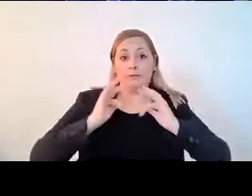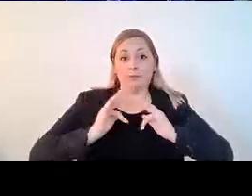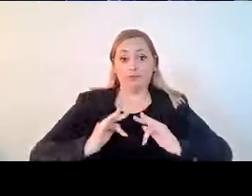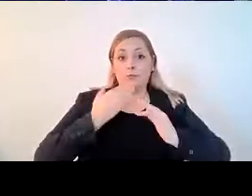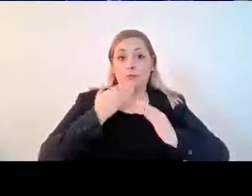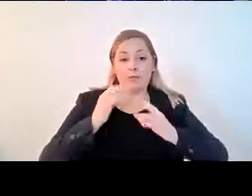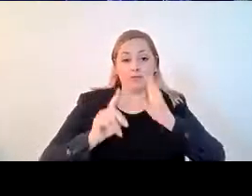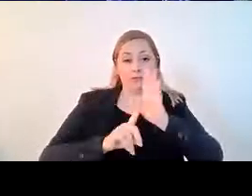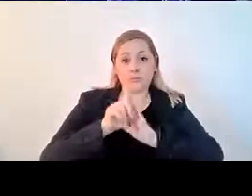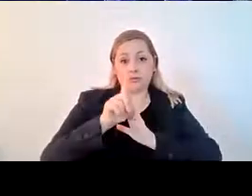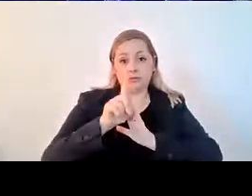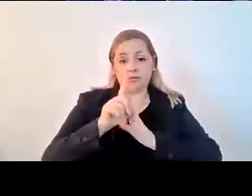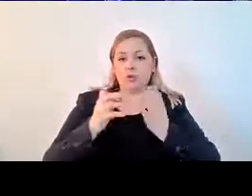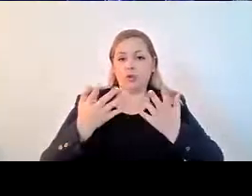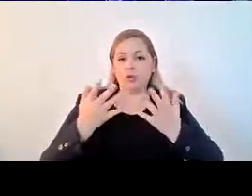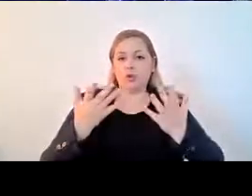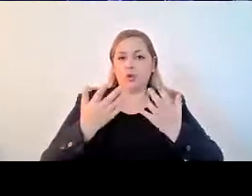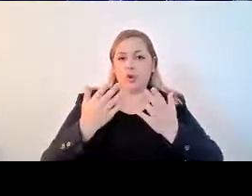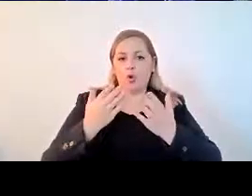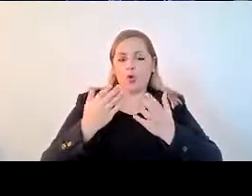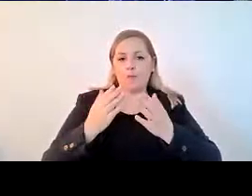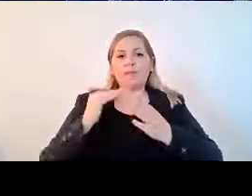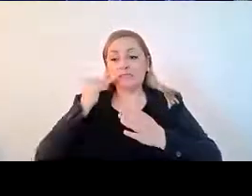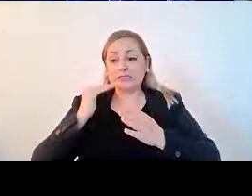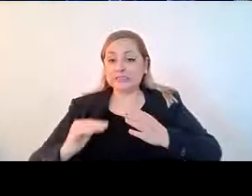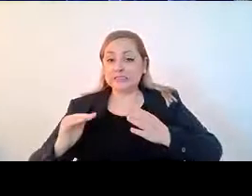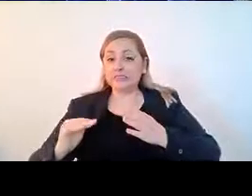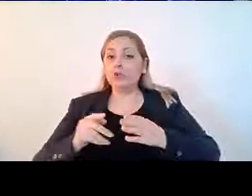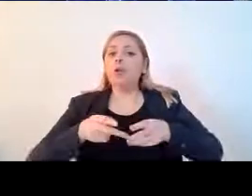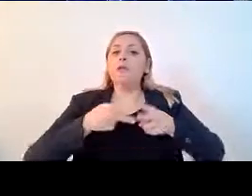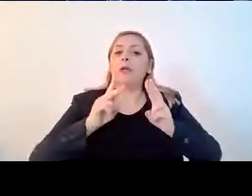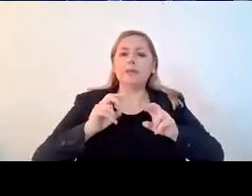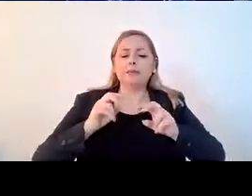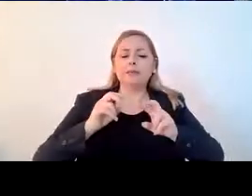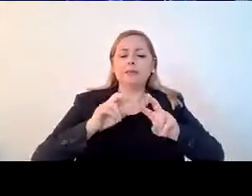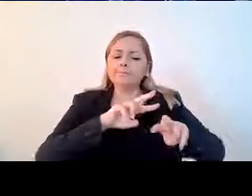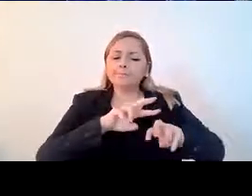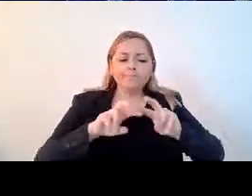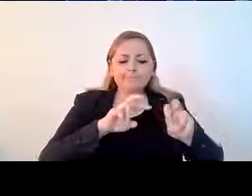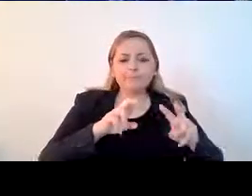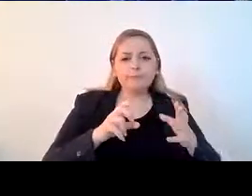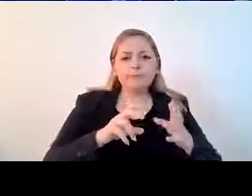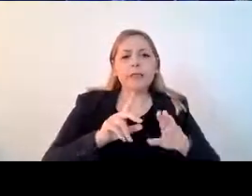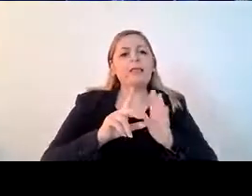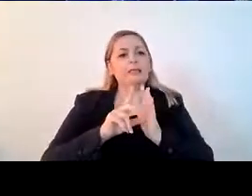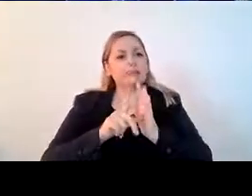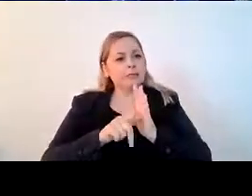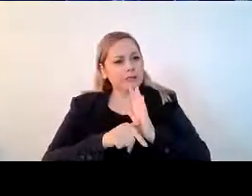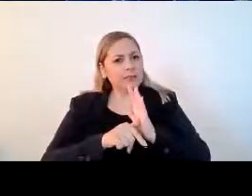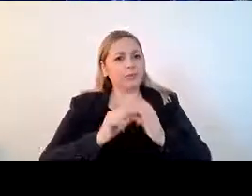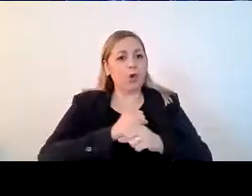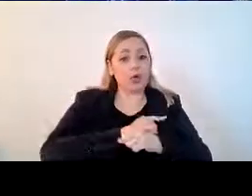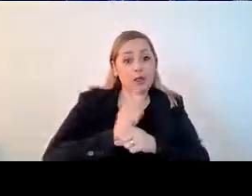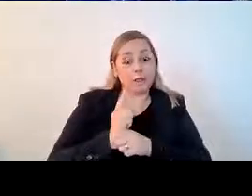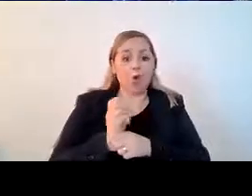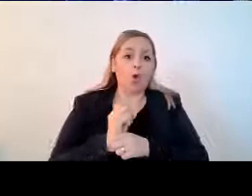van desarrollando a partir de corta edad. Esto nos va a permitir hacer análisis, demorarnos, acelerar las respuestas